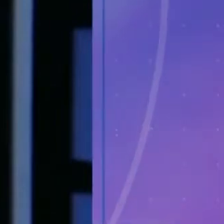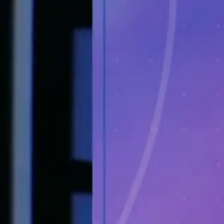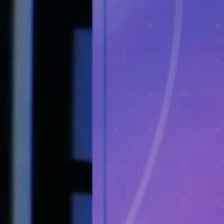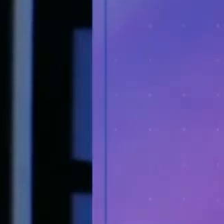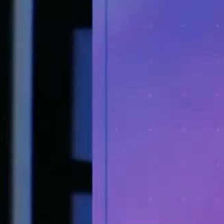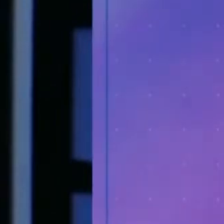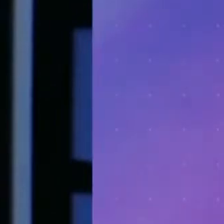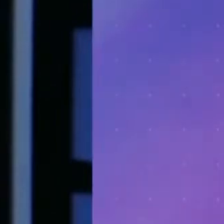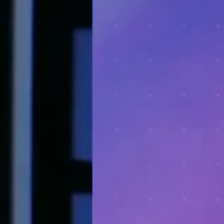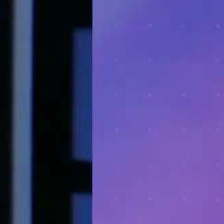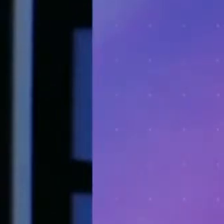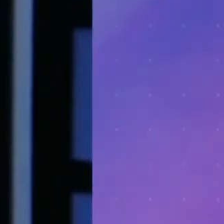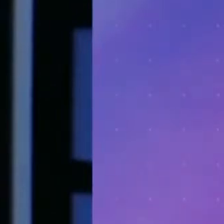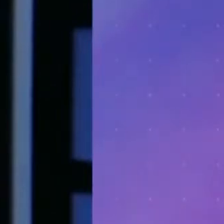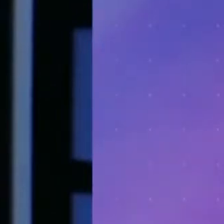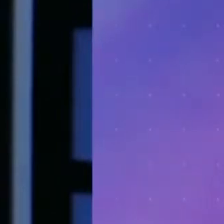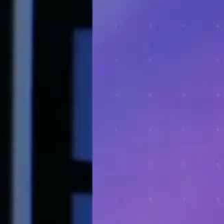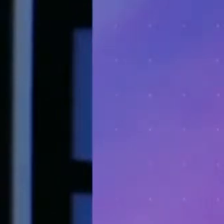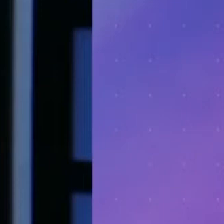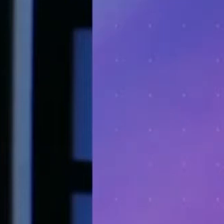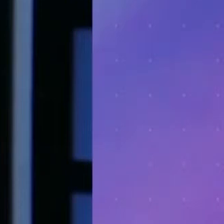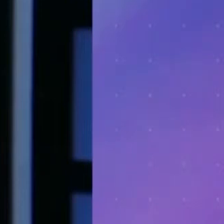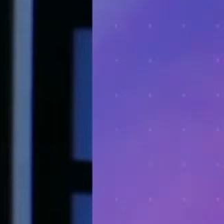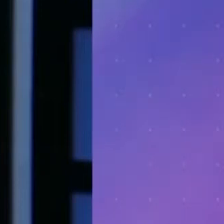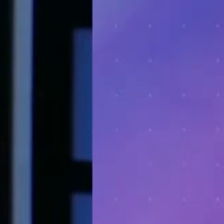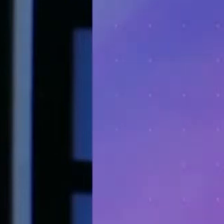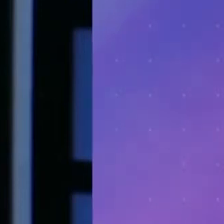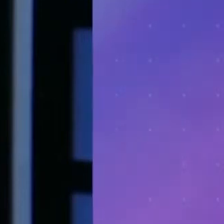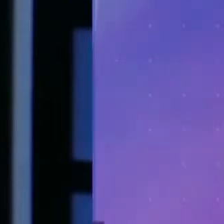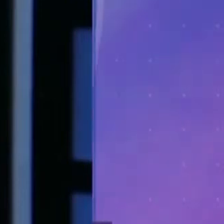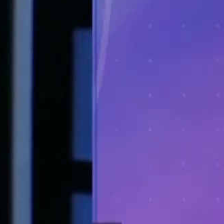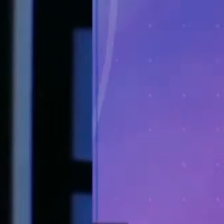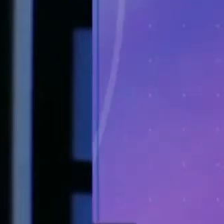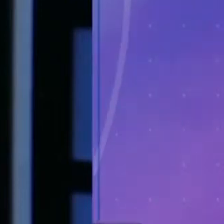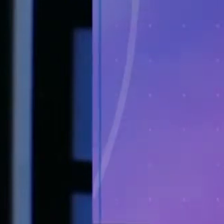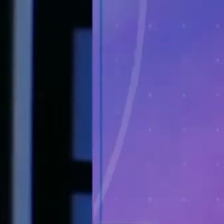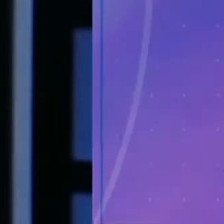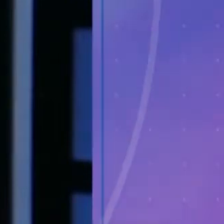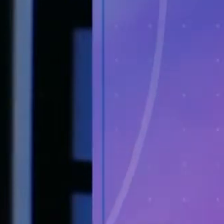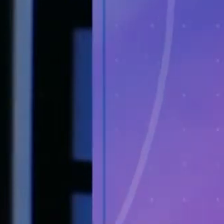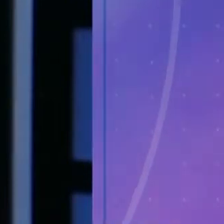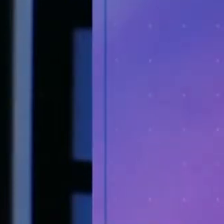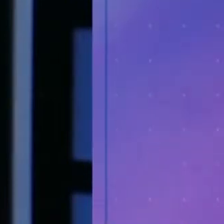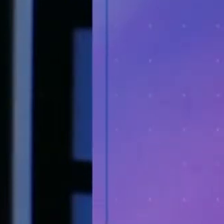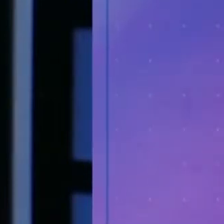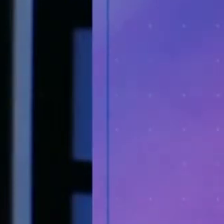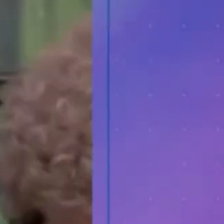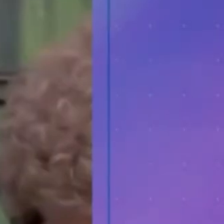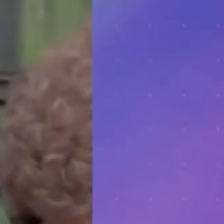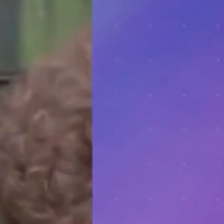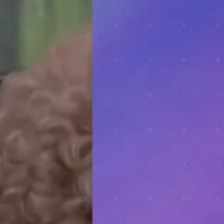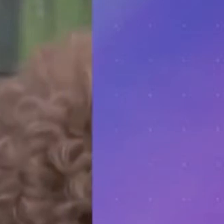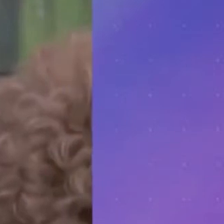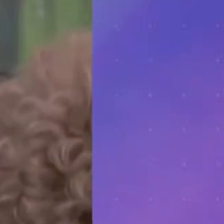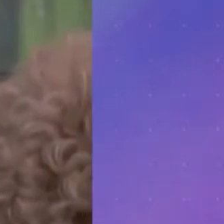los desequilibrios macroeconómicos, el gobierno de Cambiemos sacrifica las reservas internacionales para poder contener la inminente alza del dólar. Estamos